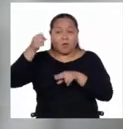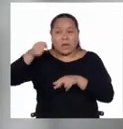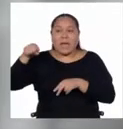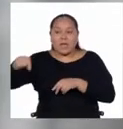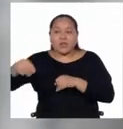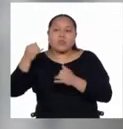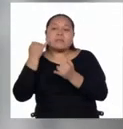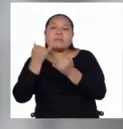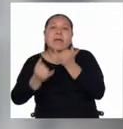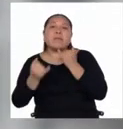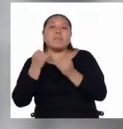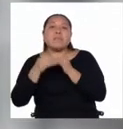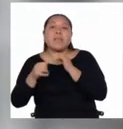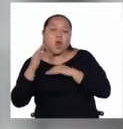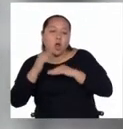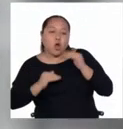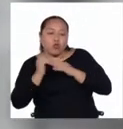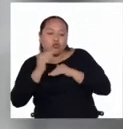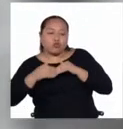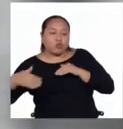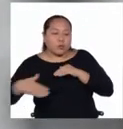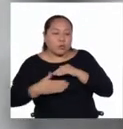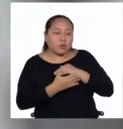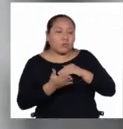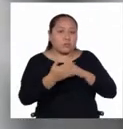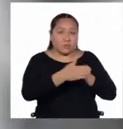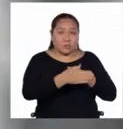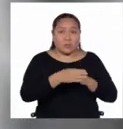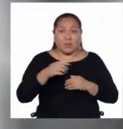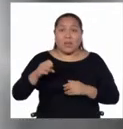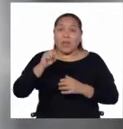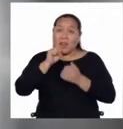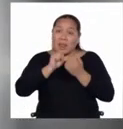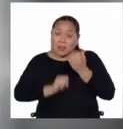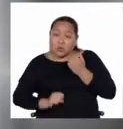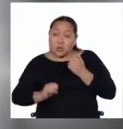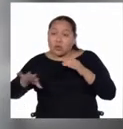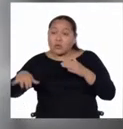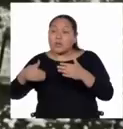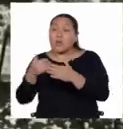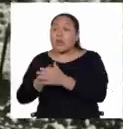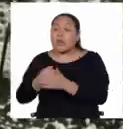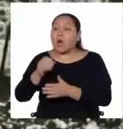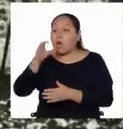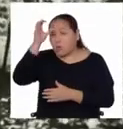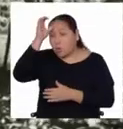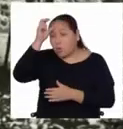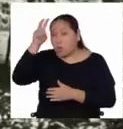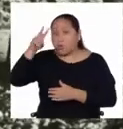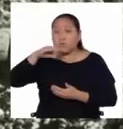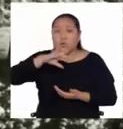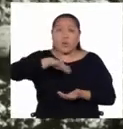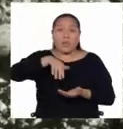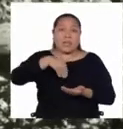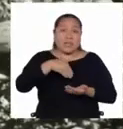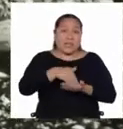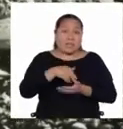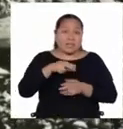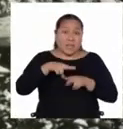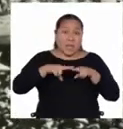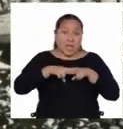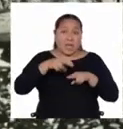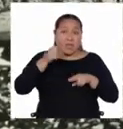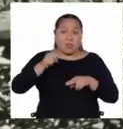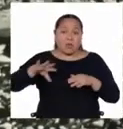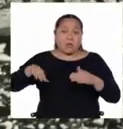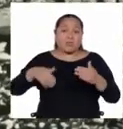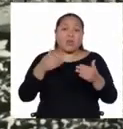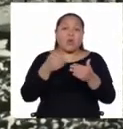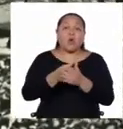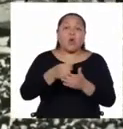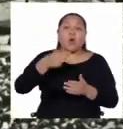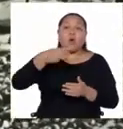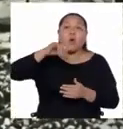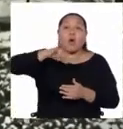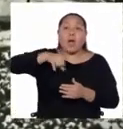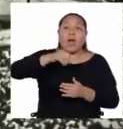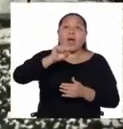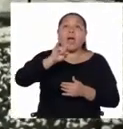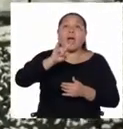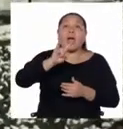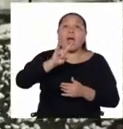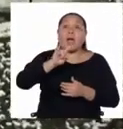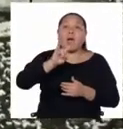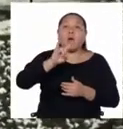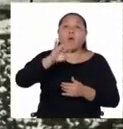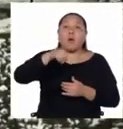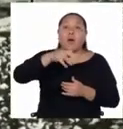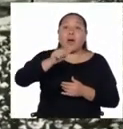Así fue que el ferrocarril del sur llegó hasta el Cusco, el central llegó hasta Jauja y Huancayo, a Cerro